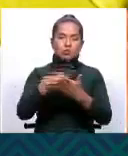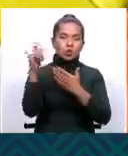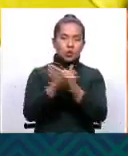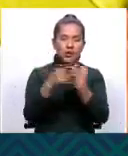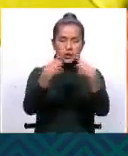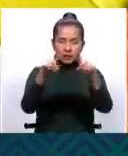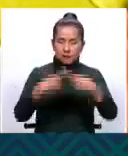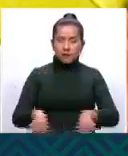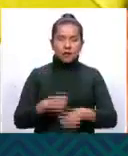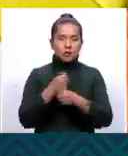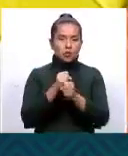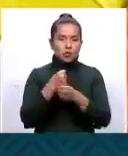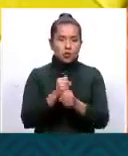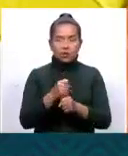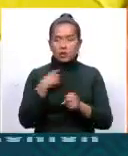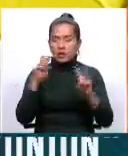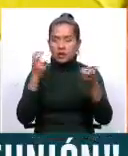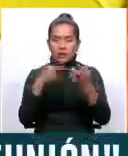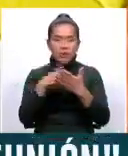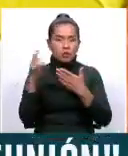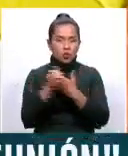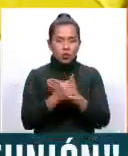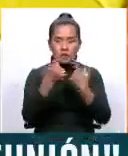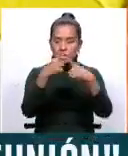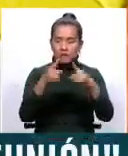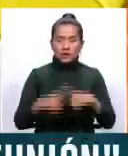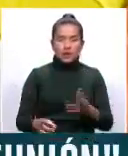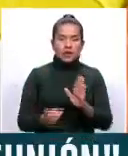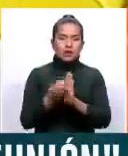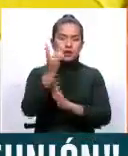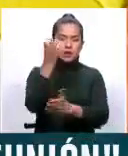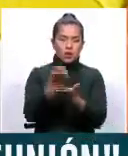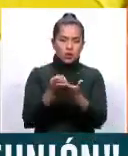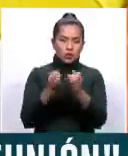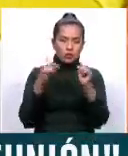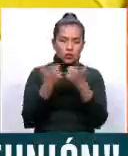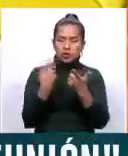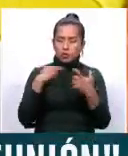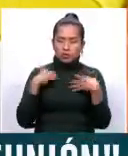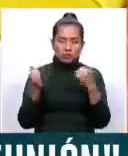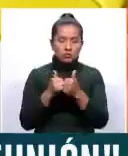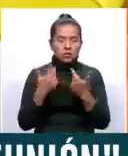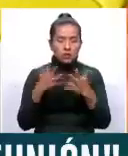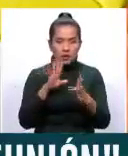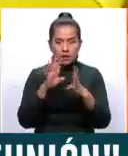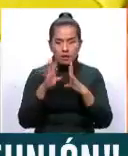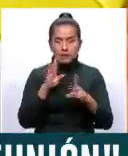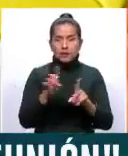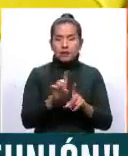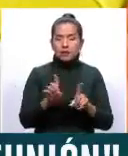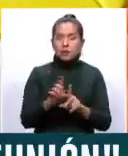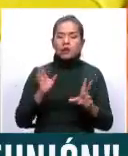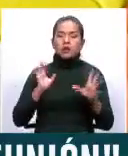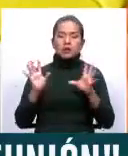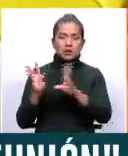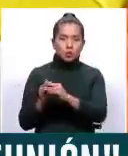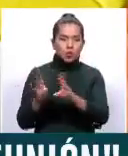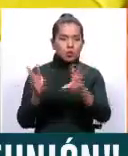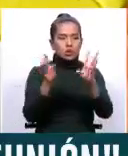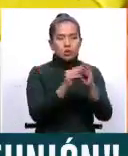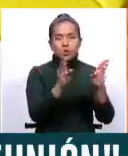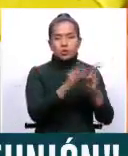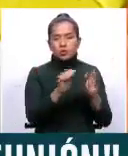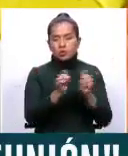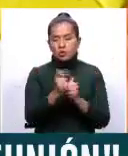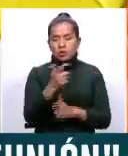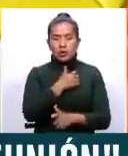proyectos productivos, en varios proyectos de desarrollo económico y social. Hemos estado sosteniendo reuniones con alcaldes